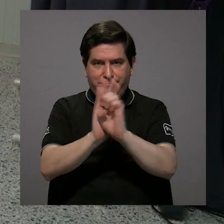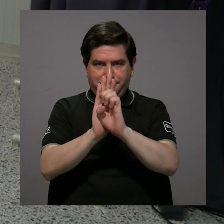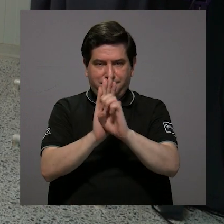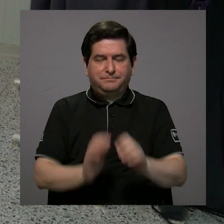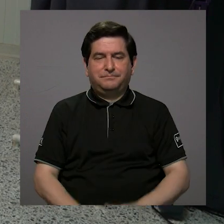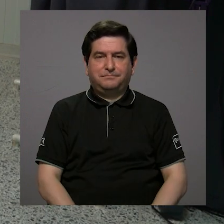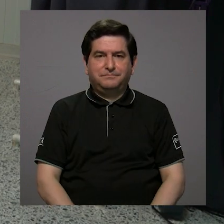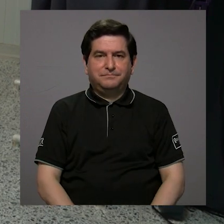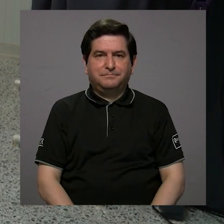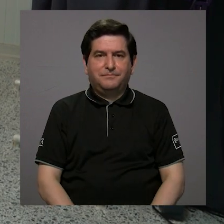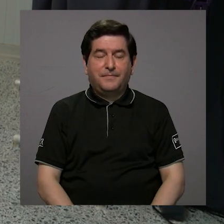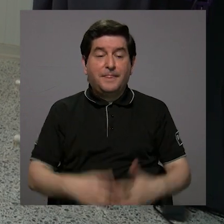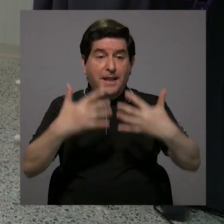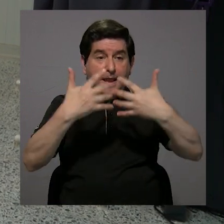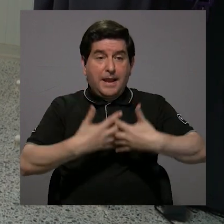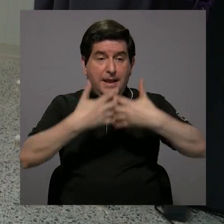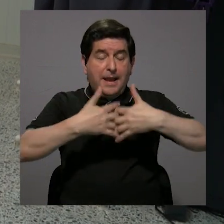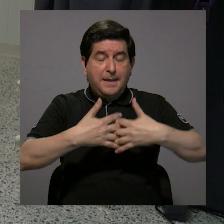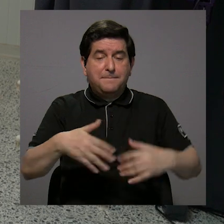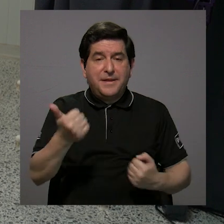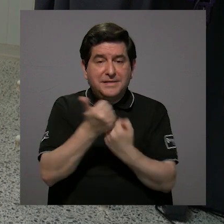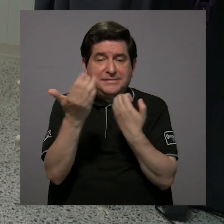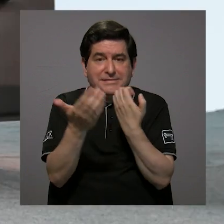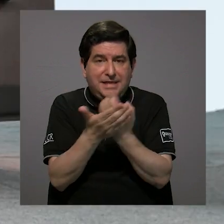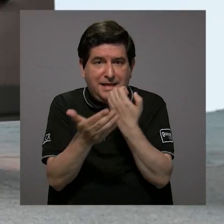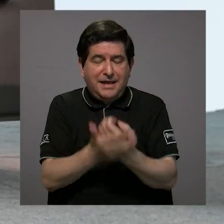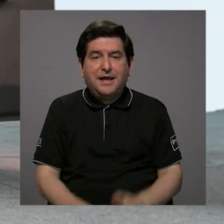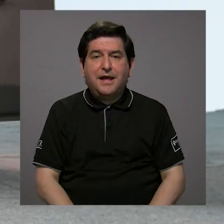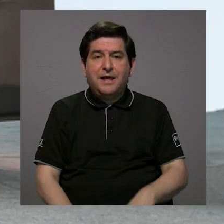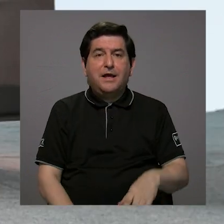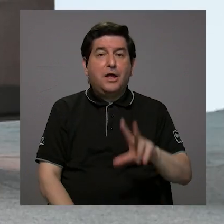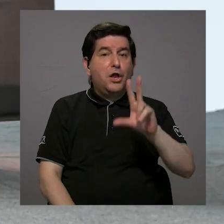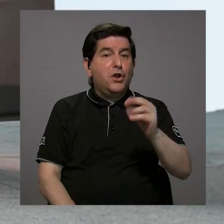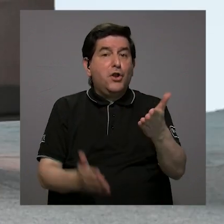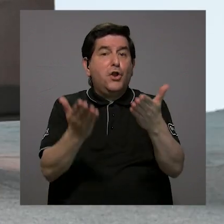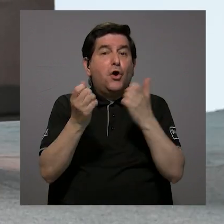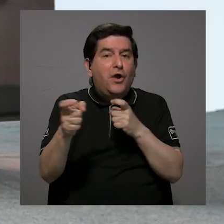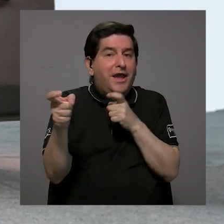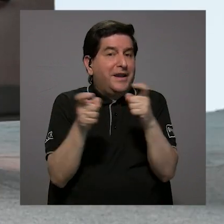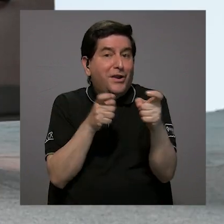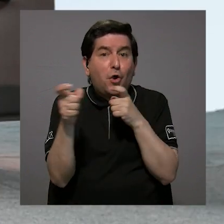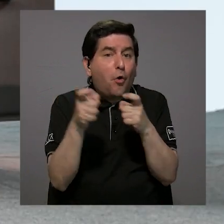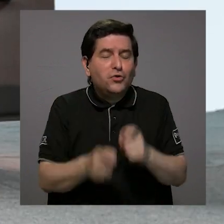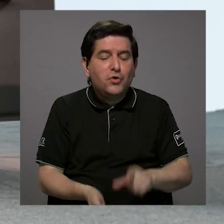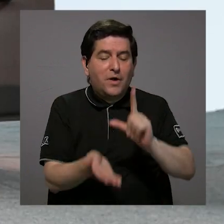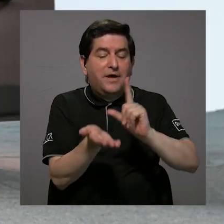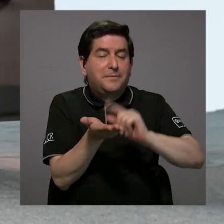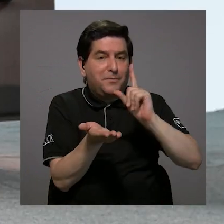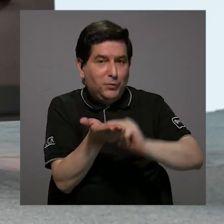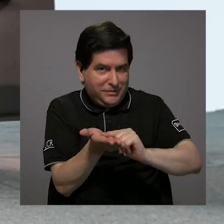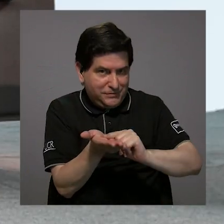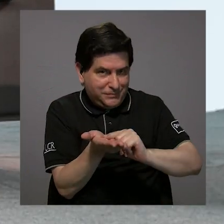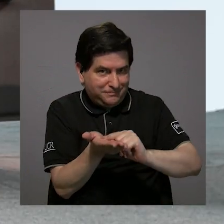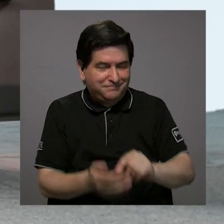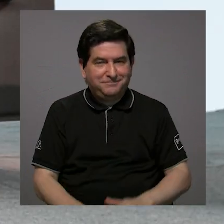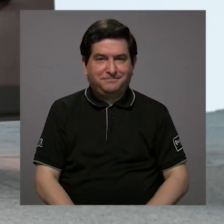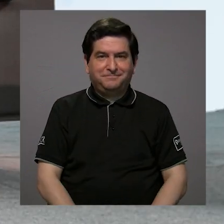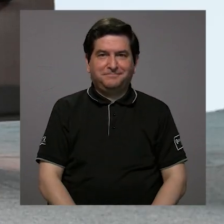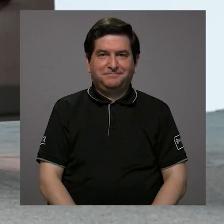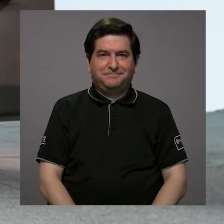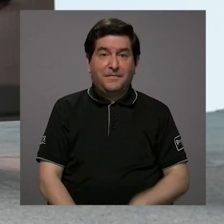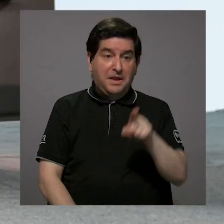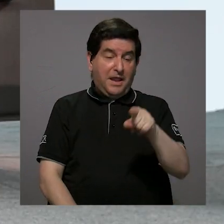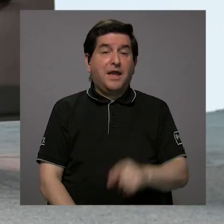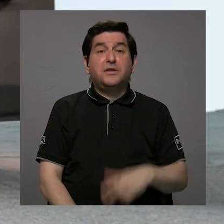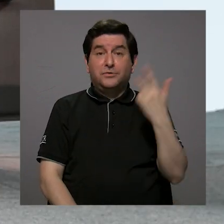ejemplo, de que la empresa patrocinadora no quiera tener control de lo que se va a publicar,